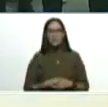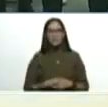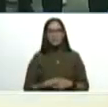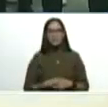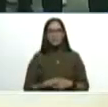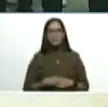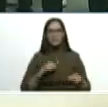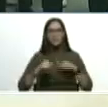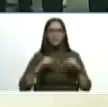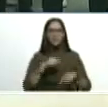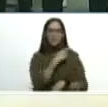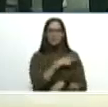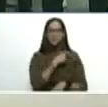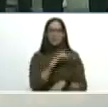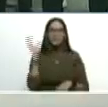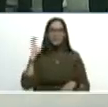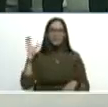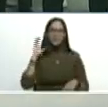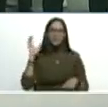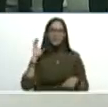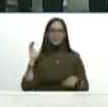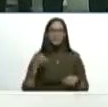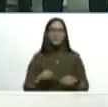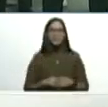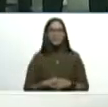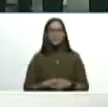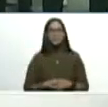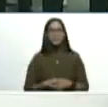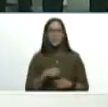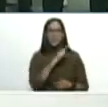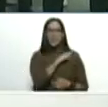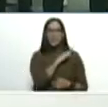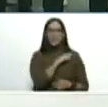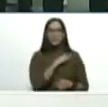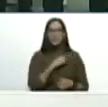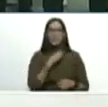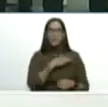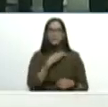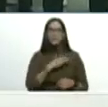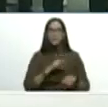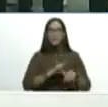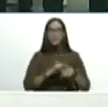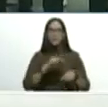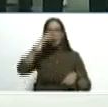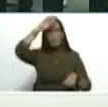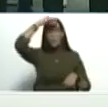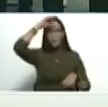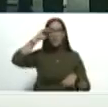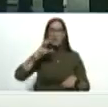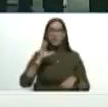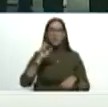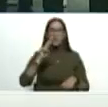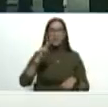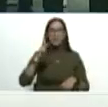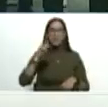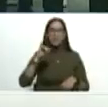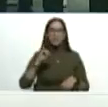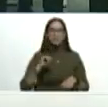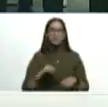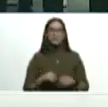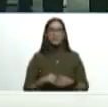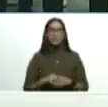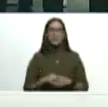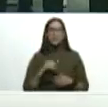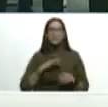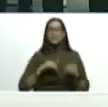directora de hospitales para Caracas. Está el jefe de la misión médica cubana, Eric Méndez. Y